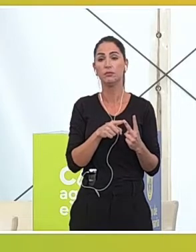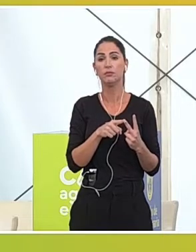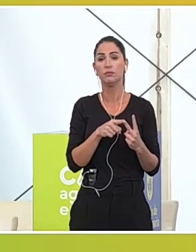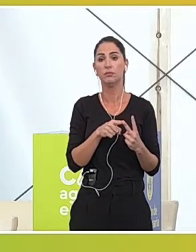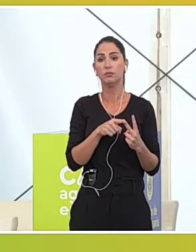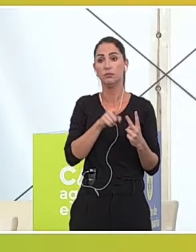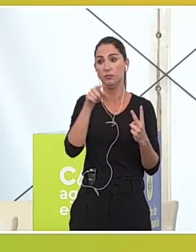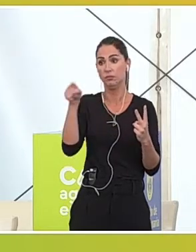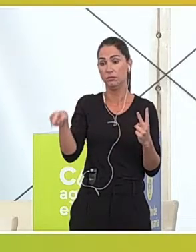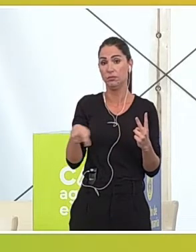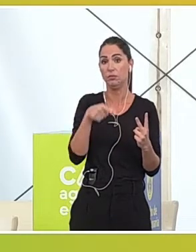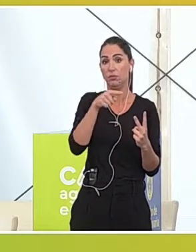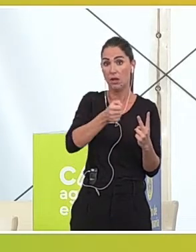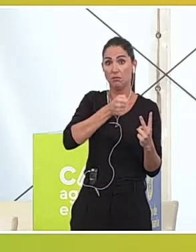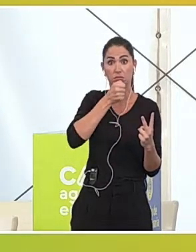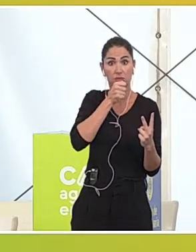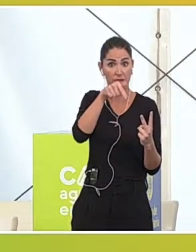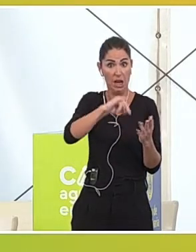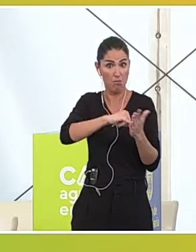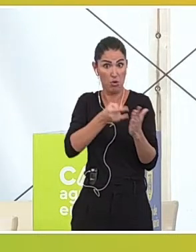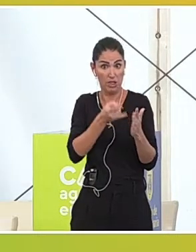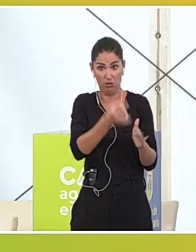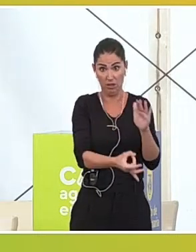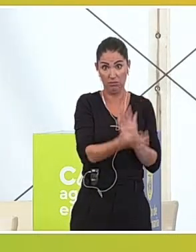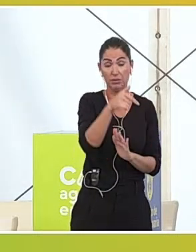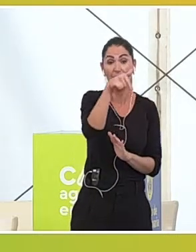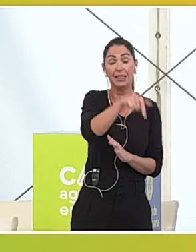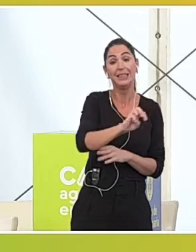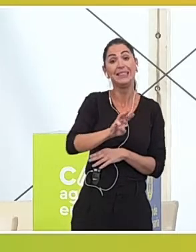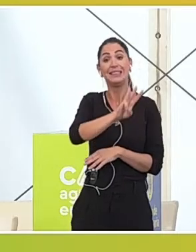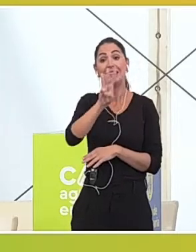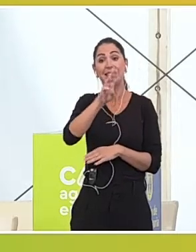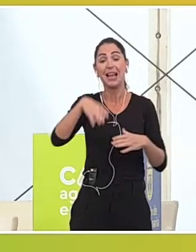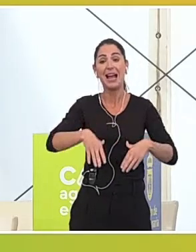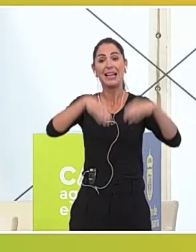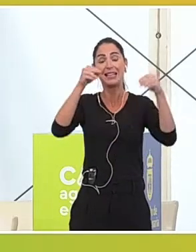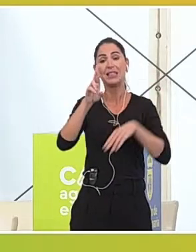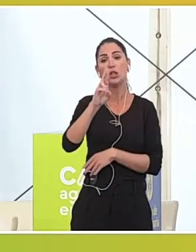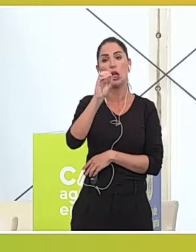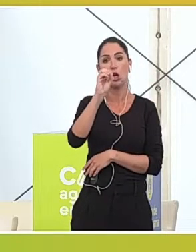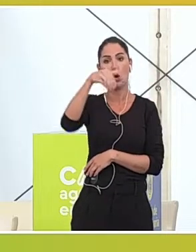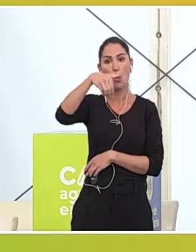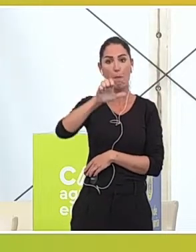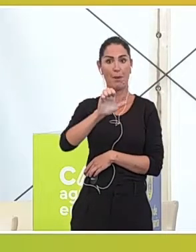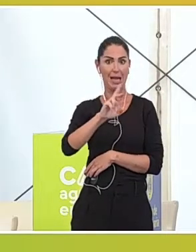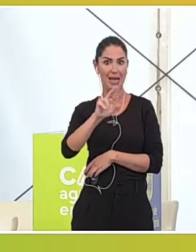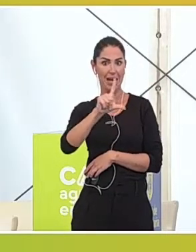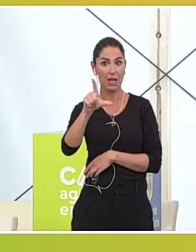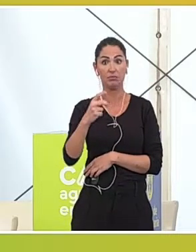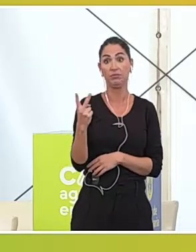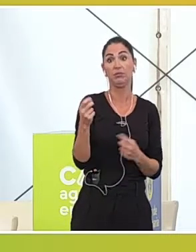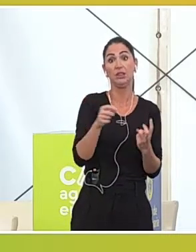pues, objeto del proyecto, y una tercera en Castillo del Romeral, en San Bartolomé. Tanto la primera como la tercera